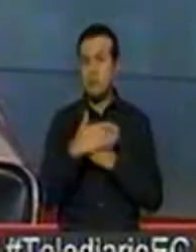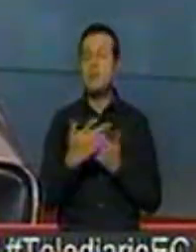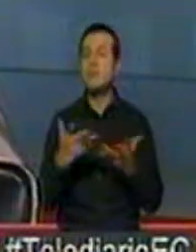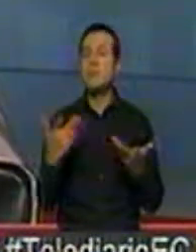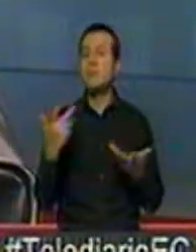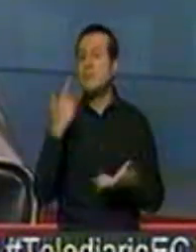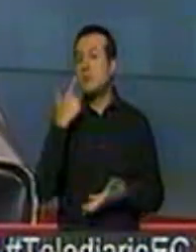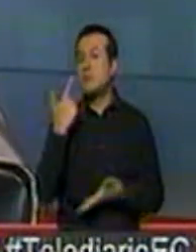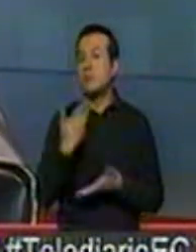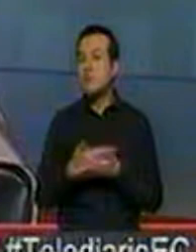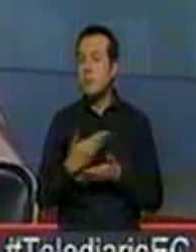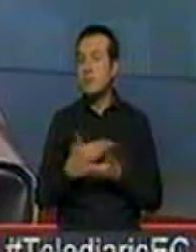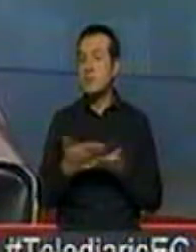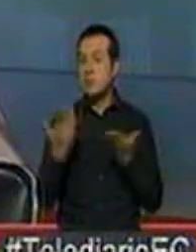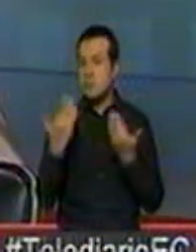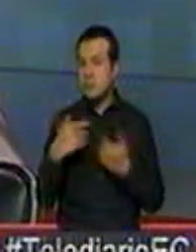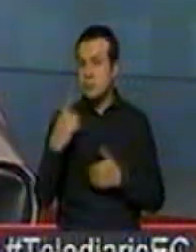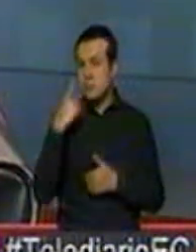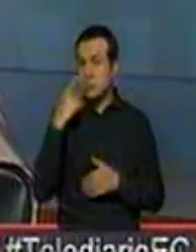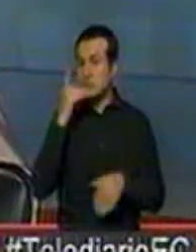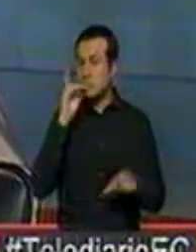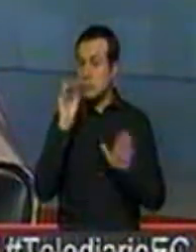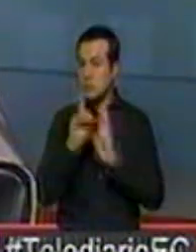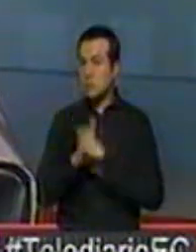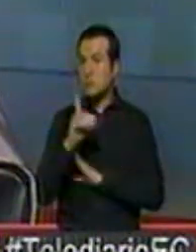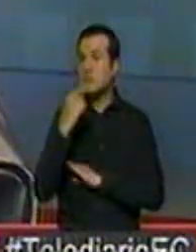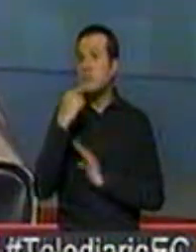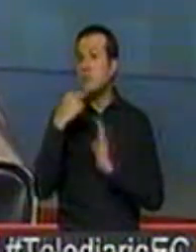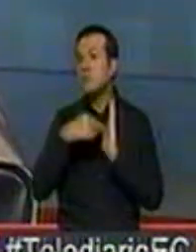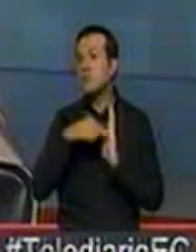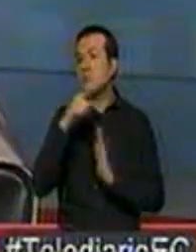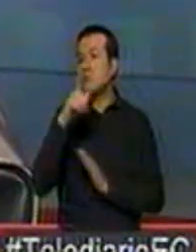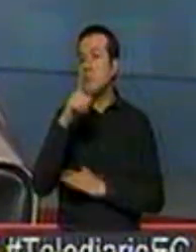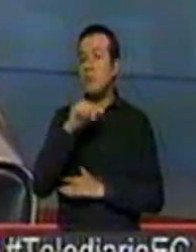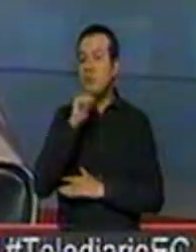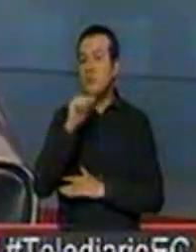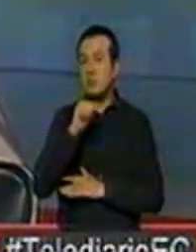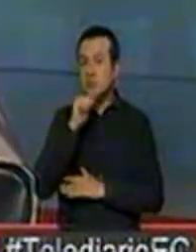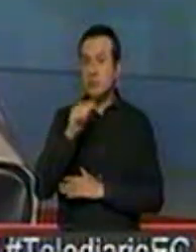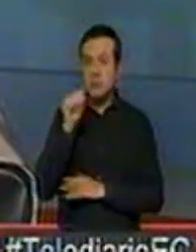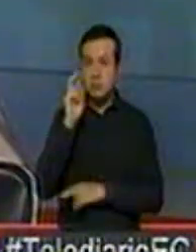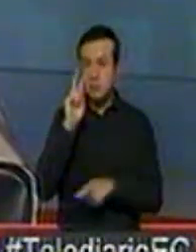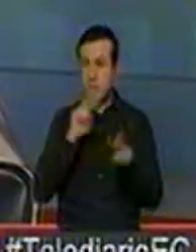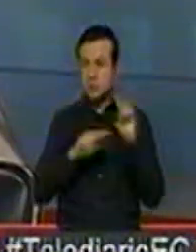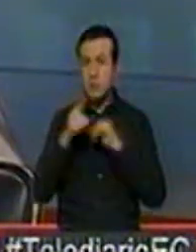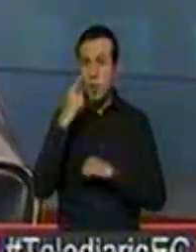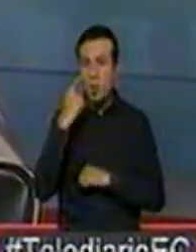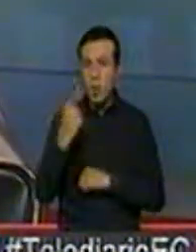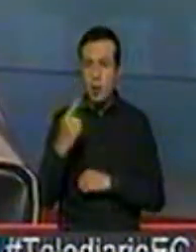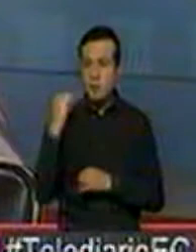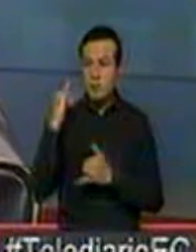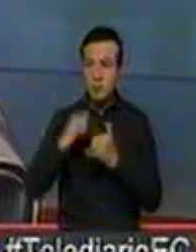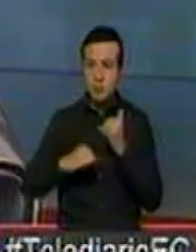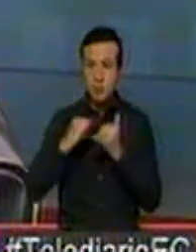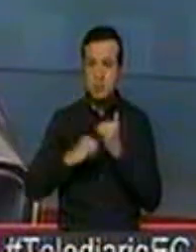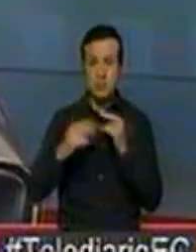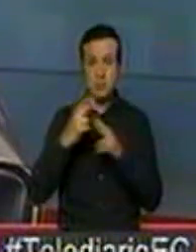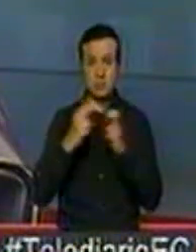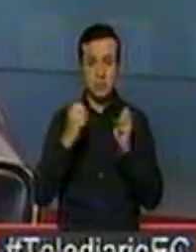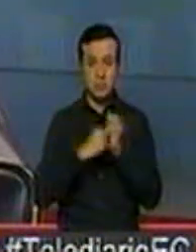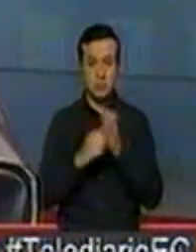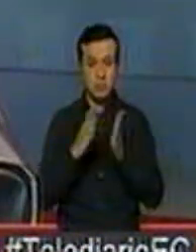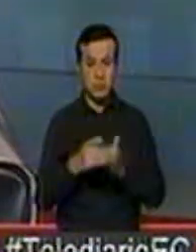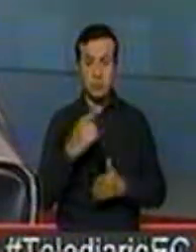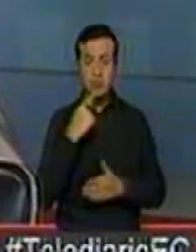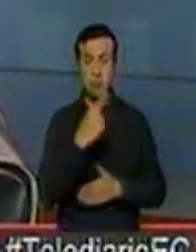lo que implican estas denuncias, por ejemplo, en la falta de control y vigilancia en las pruebas de detección de VIH, que la exministra ha dicho que